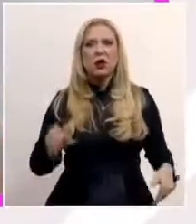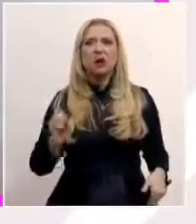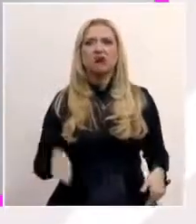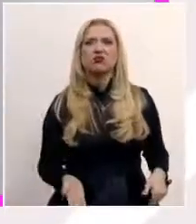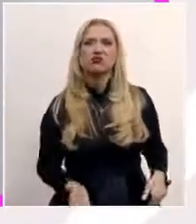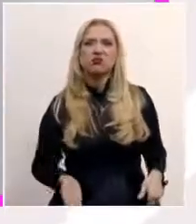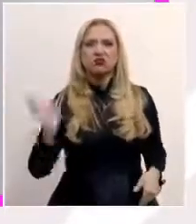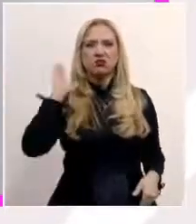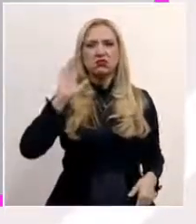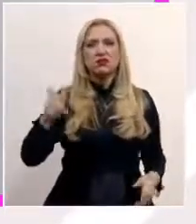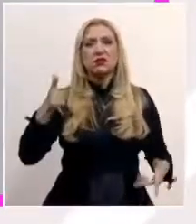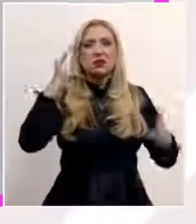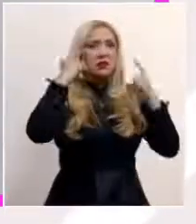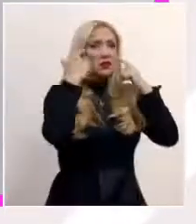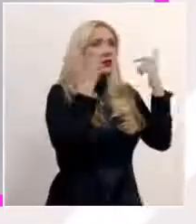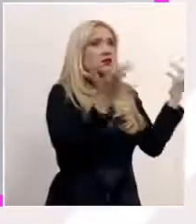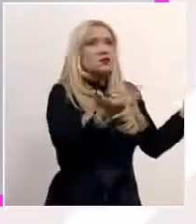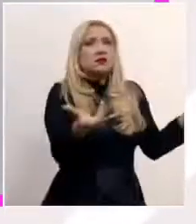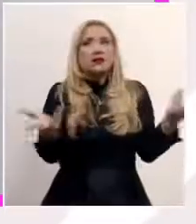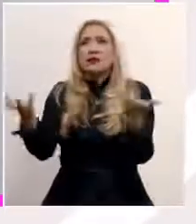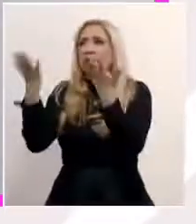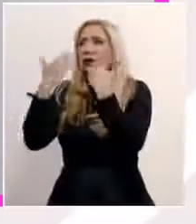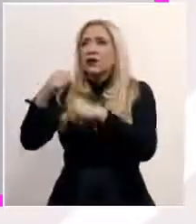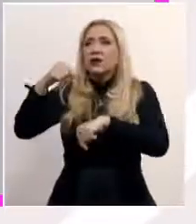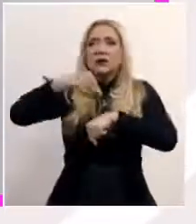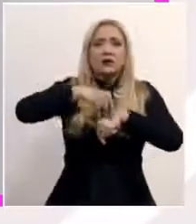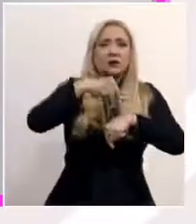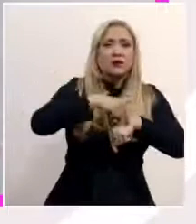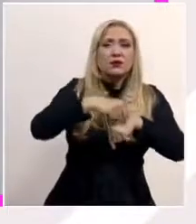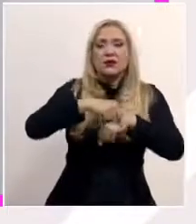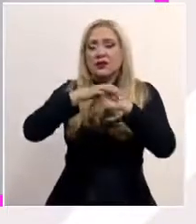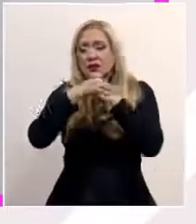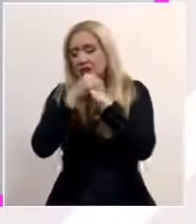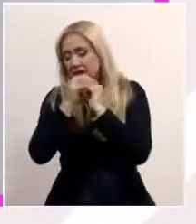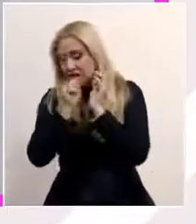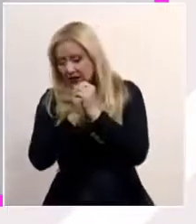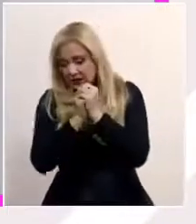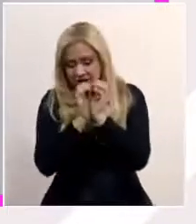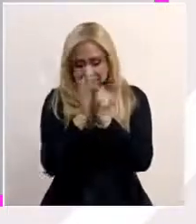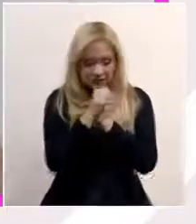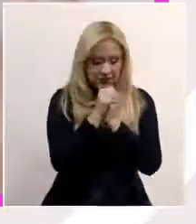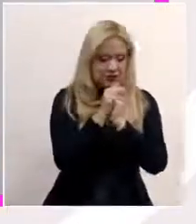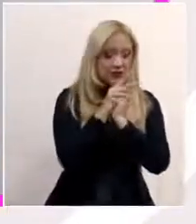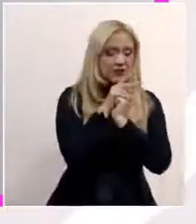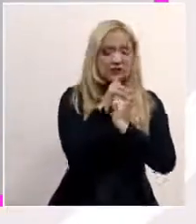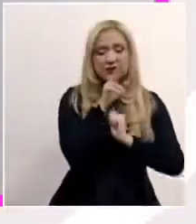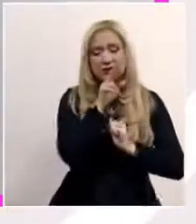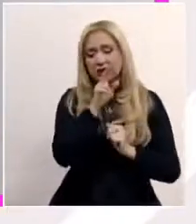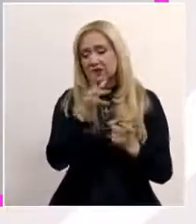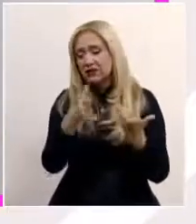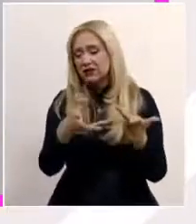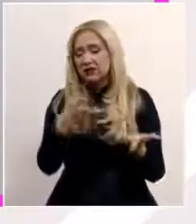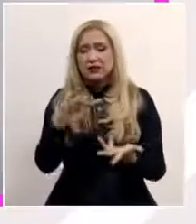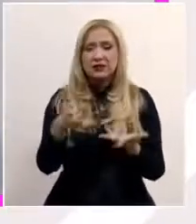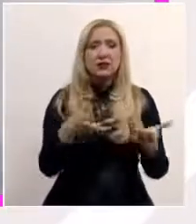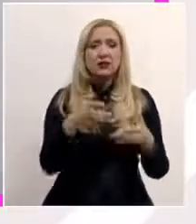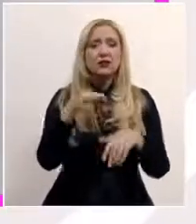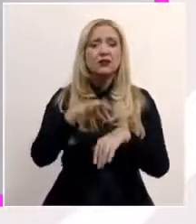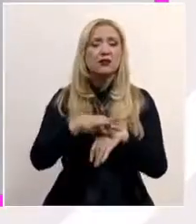el estrés de no tener acceso a seguridad social, a derechos relacionados con la